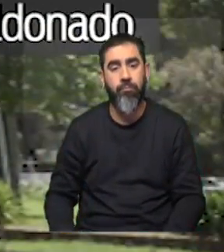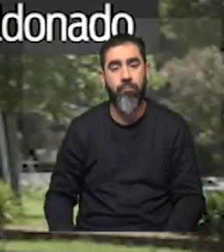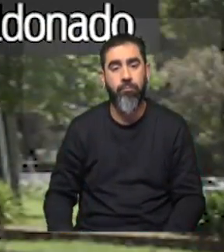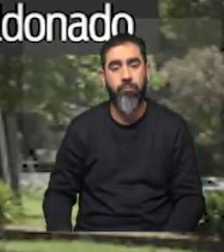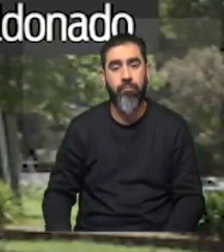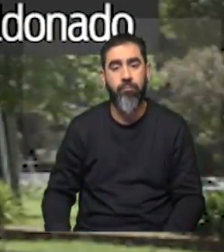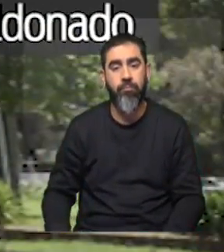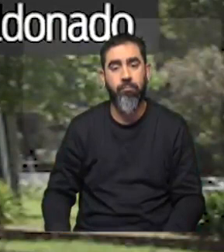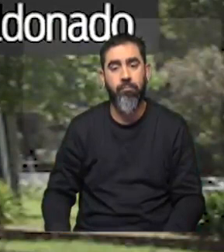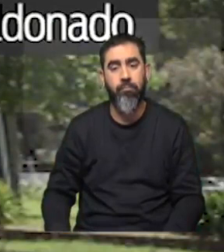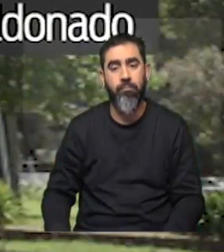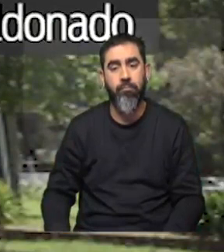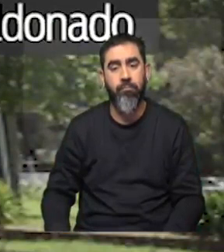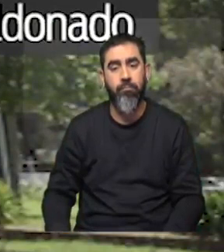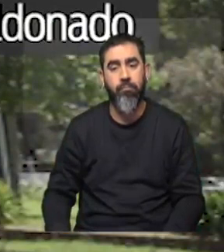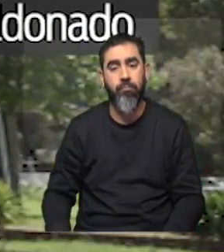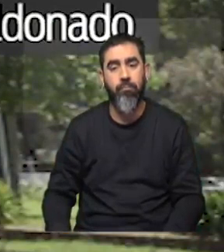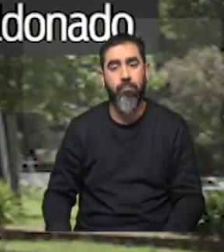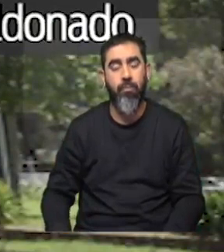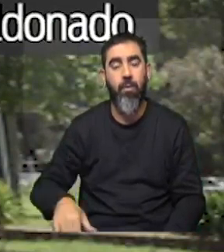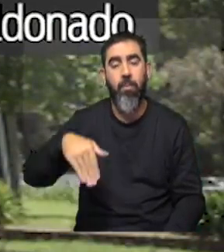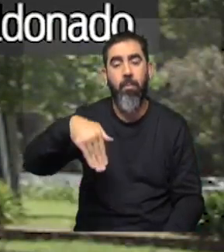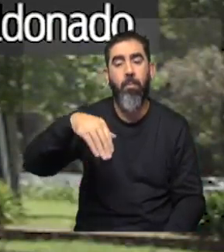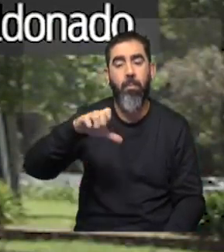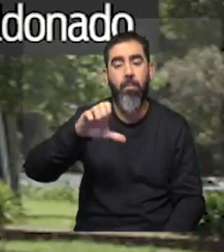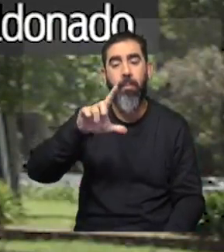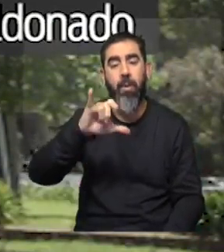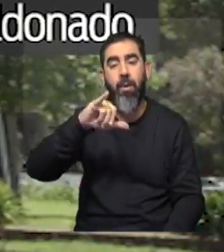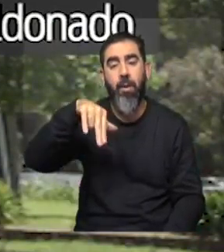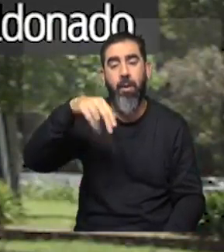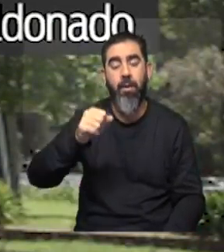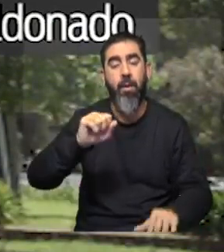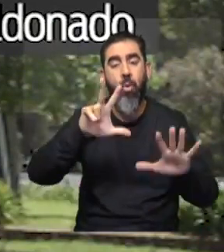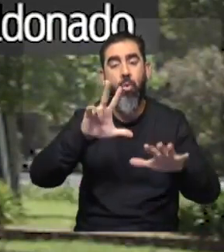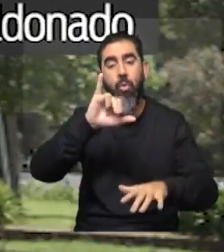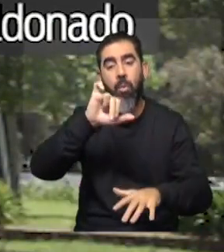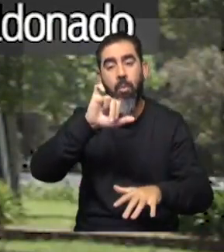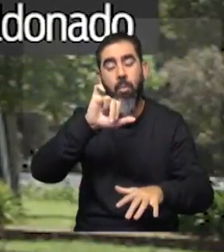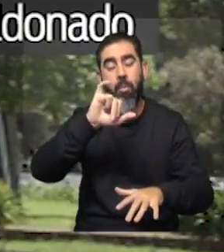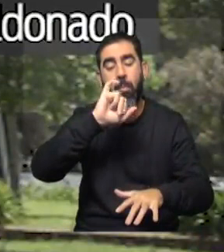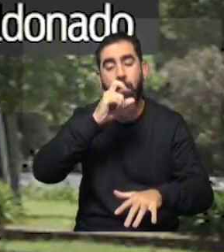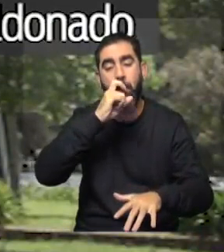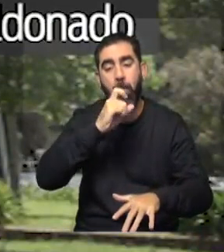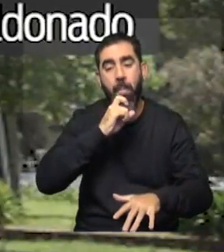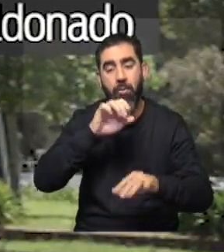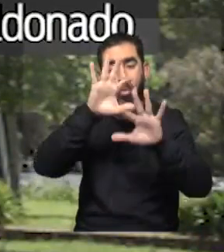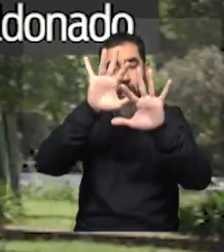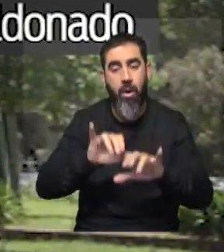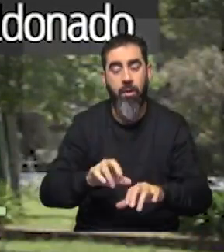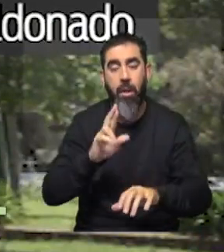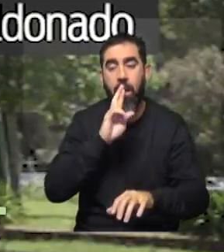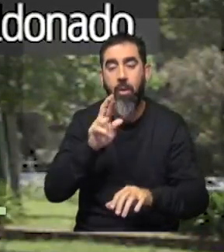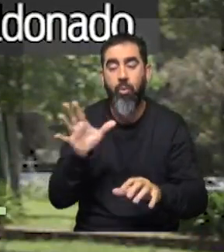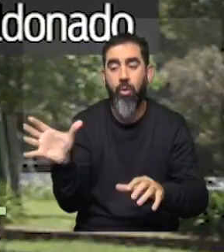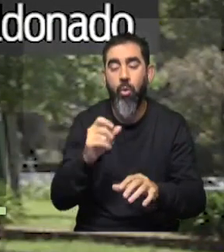según la noticia consignada por la diaria Melina bentan cura había escrito una carta el ocho de marzo pasado tras renunciar al sector departamental todos por